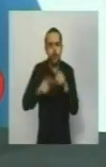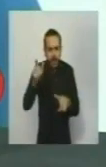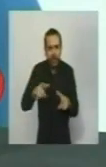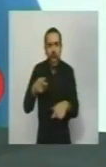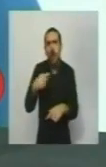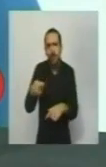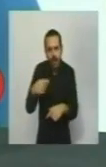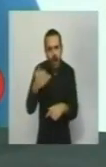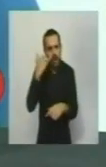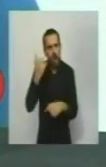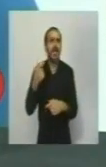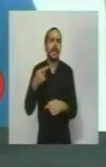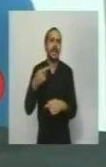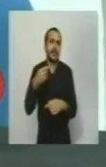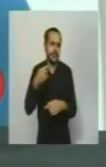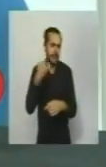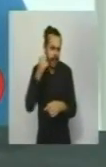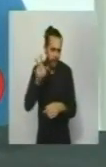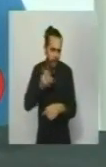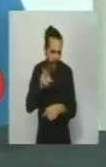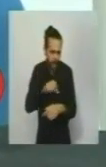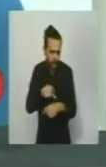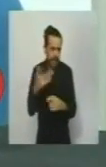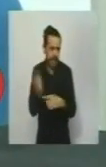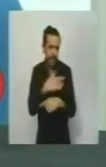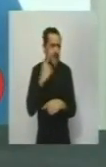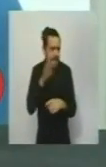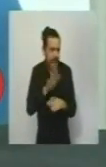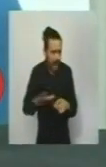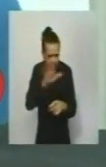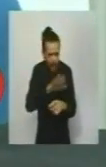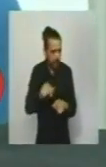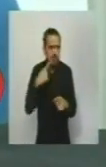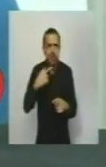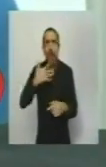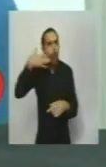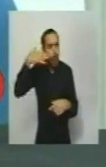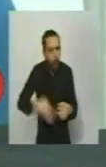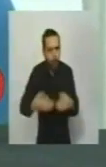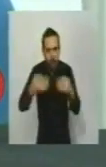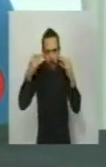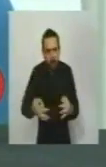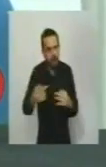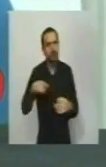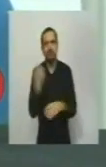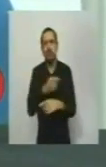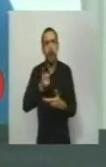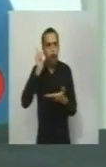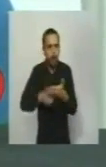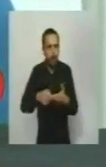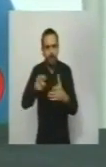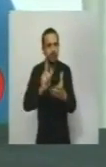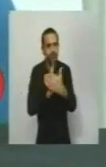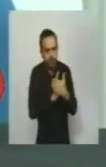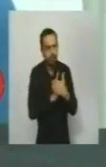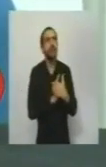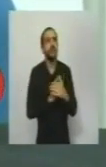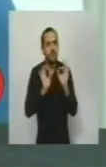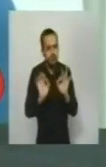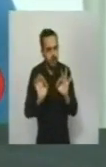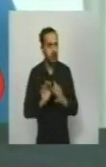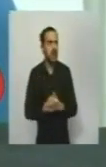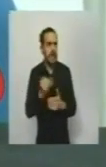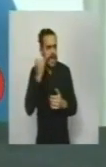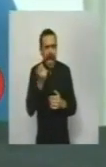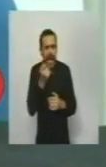en cumplir con el aislamiento social colectivo. Tanto es así que tenemos prácticamente el 100% de la población